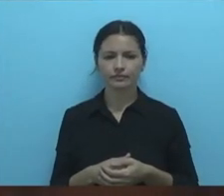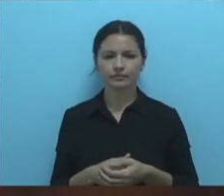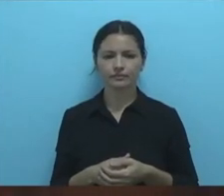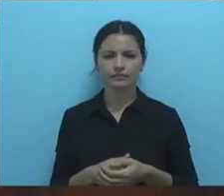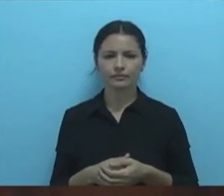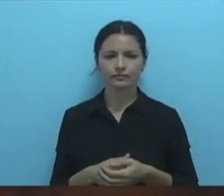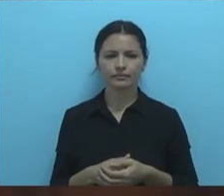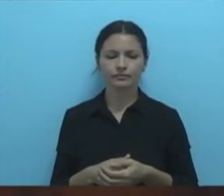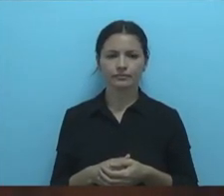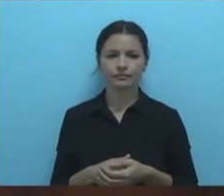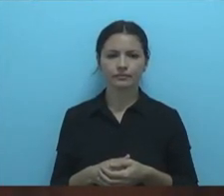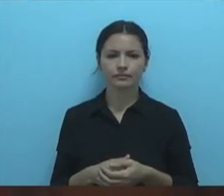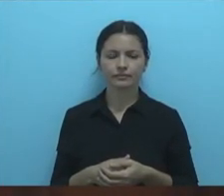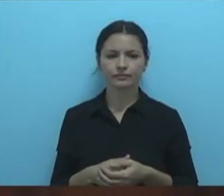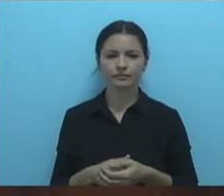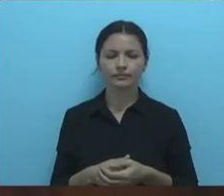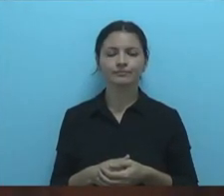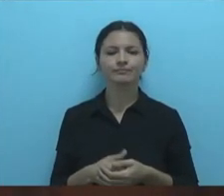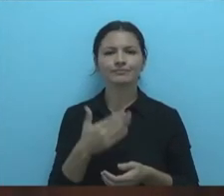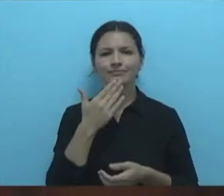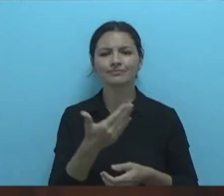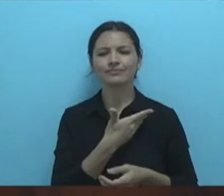y en la palabra diputada florito